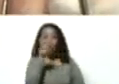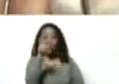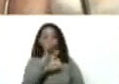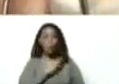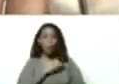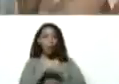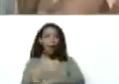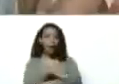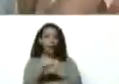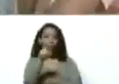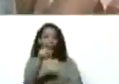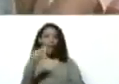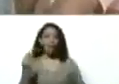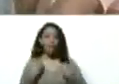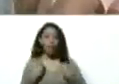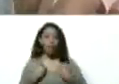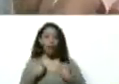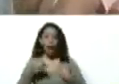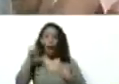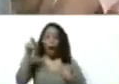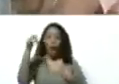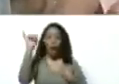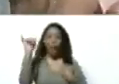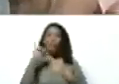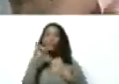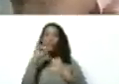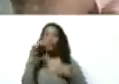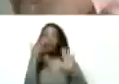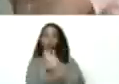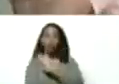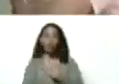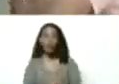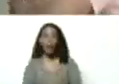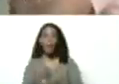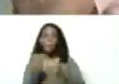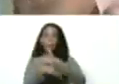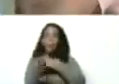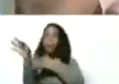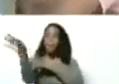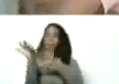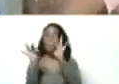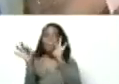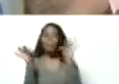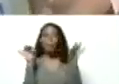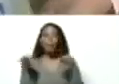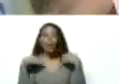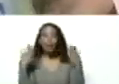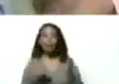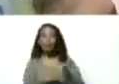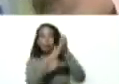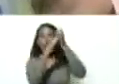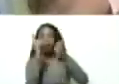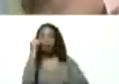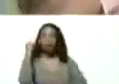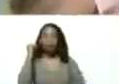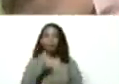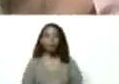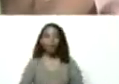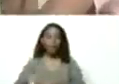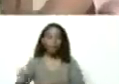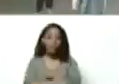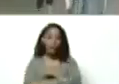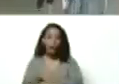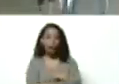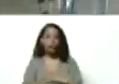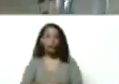donde usted vive allí va a estar la información vamos a elegir a los líderes y lideresas de la calle